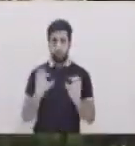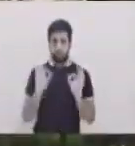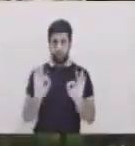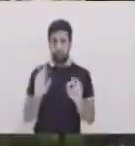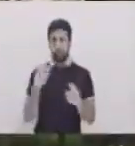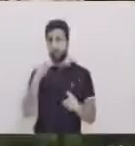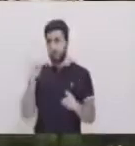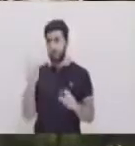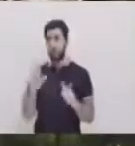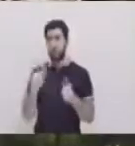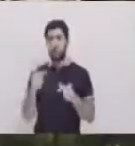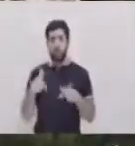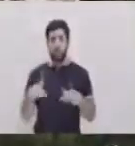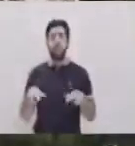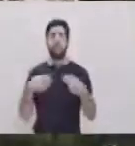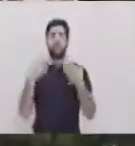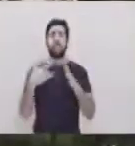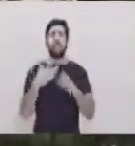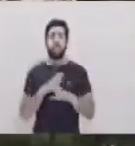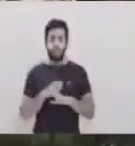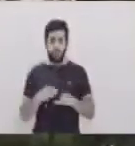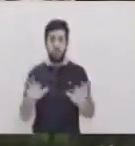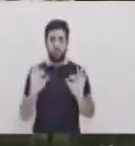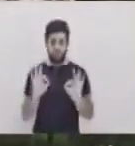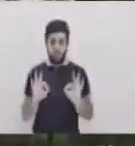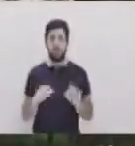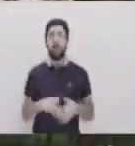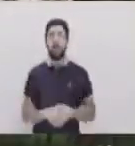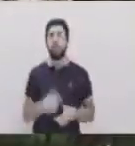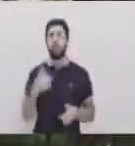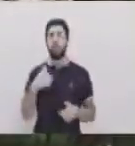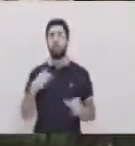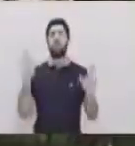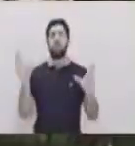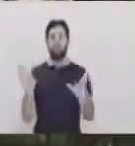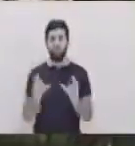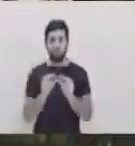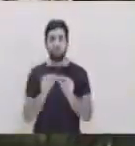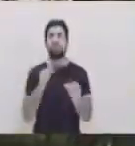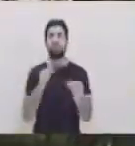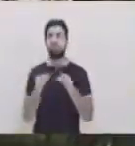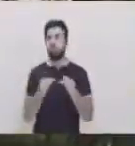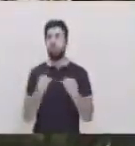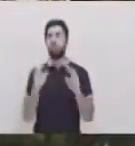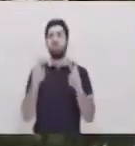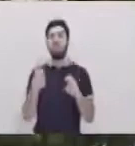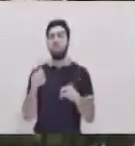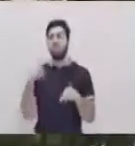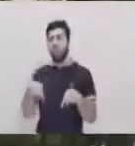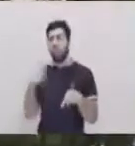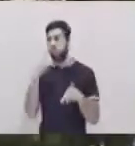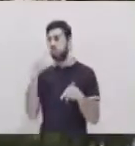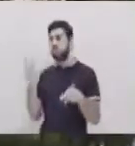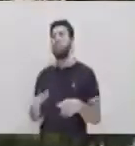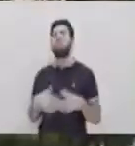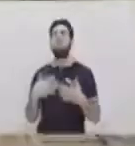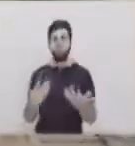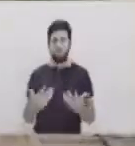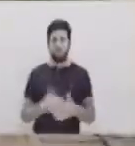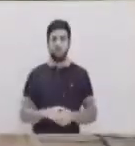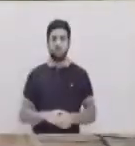Muy bien, ahora que ya estamos relajados, hacemos nuestro feedback, ¿sí? O consolidación de lo que